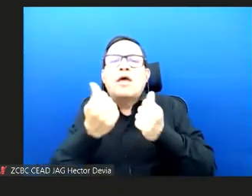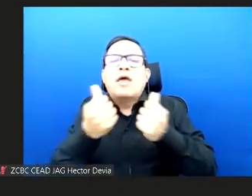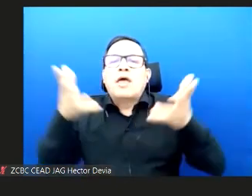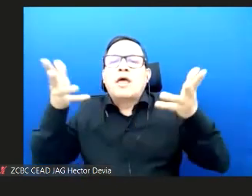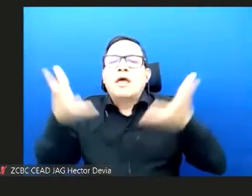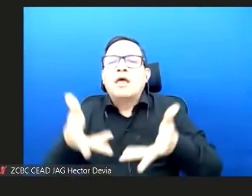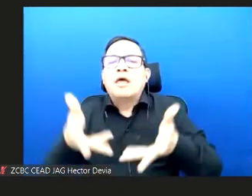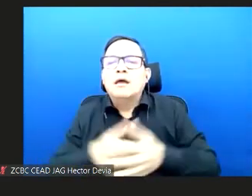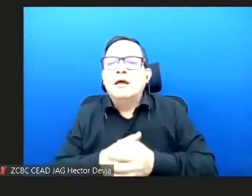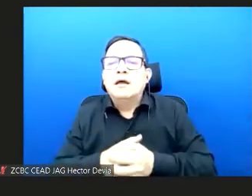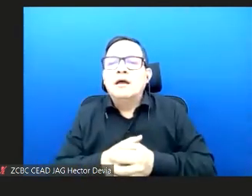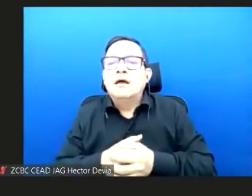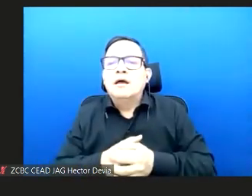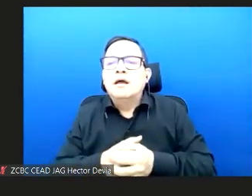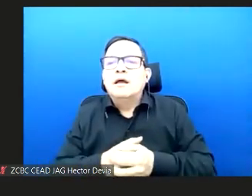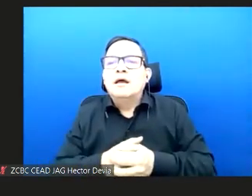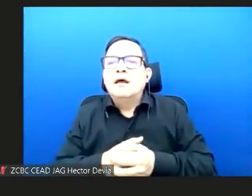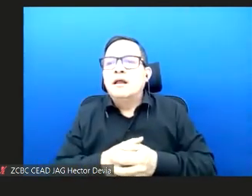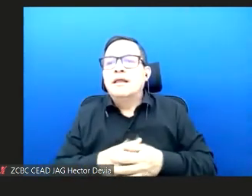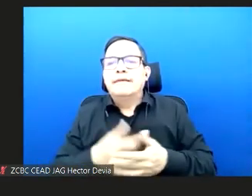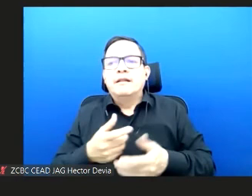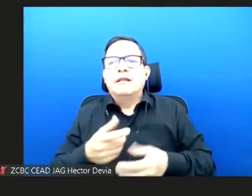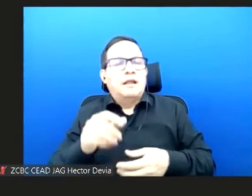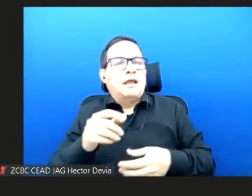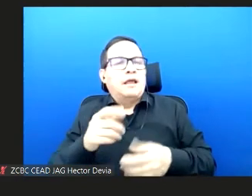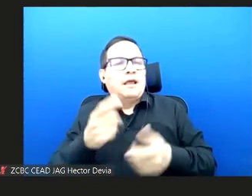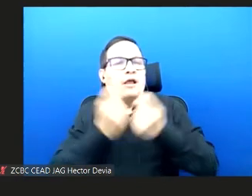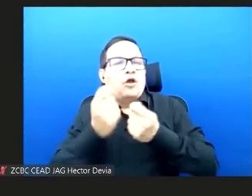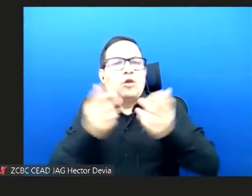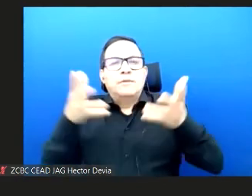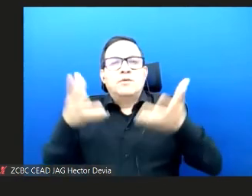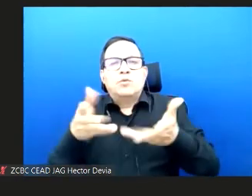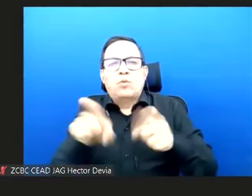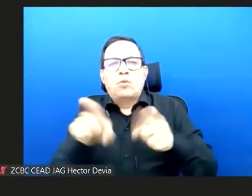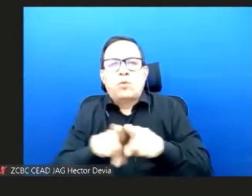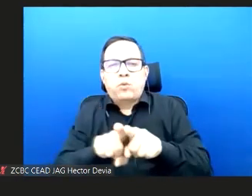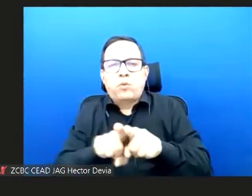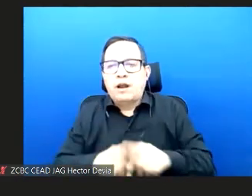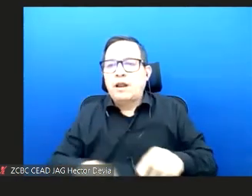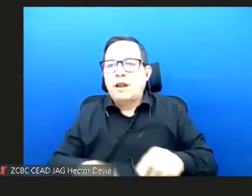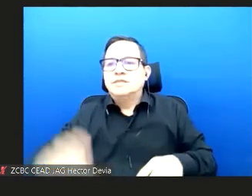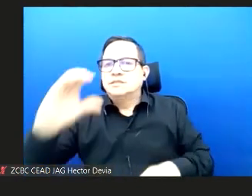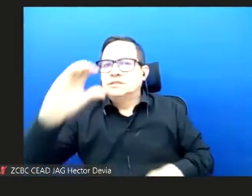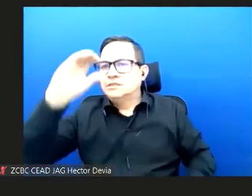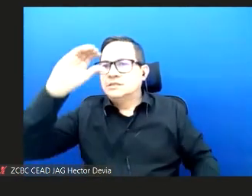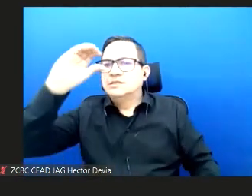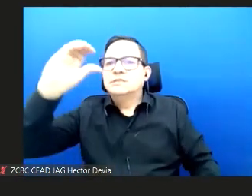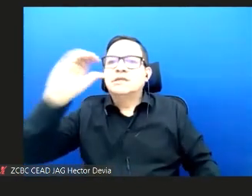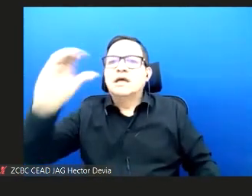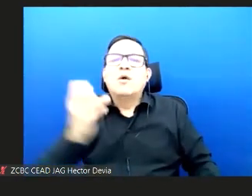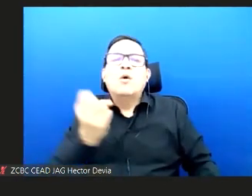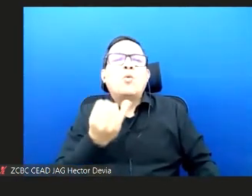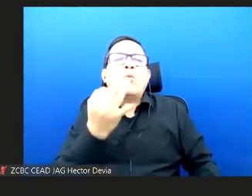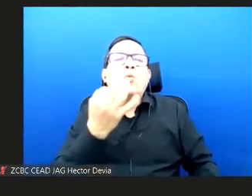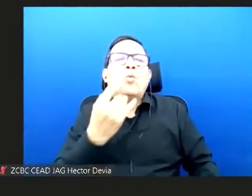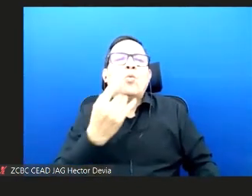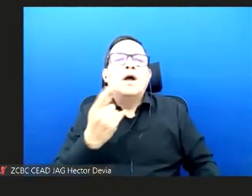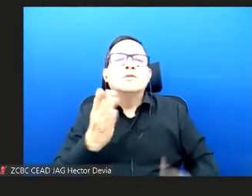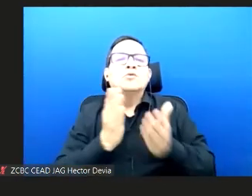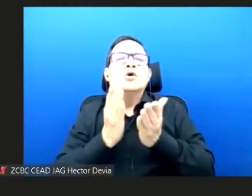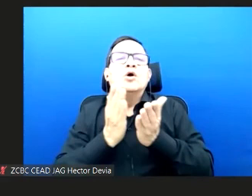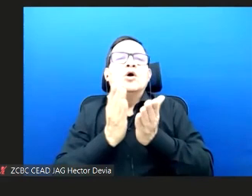solidaria? Economía solidaria es nuestro conjunto C, ¿no? ¿Cuántos estudiantes perdieron